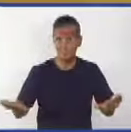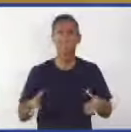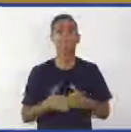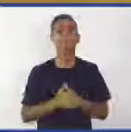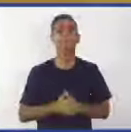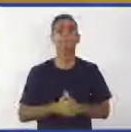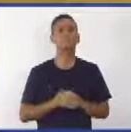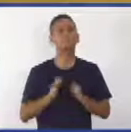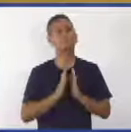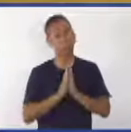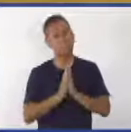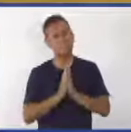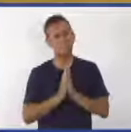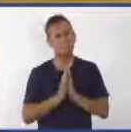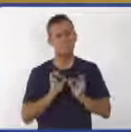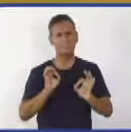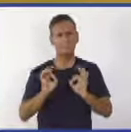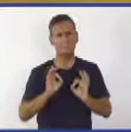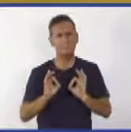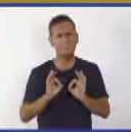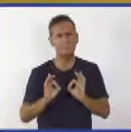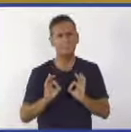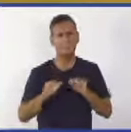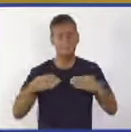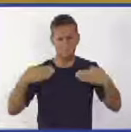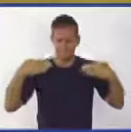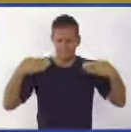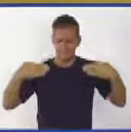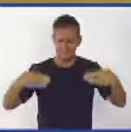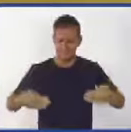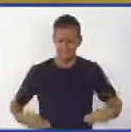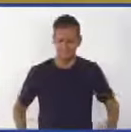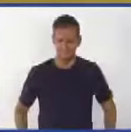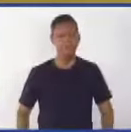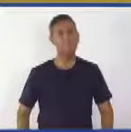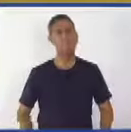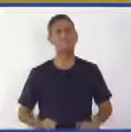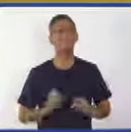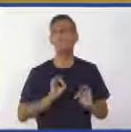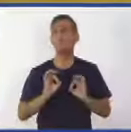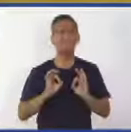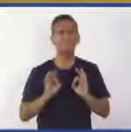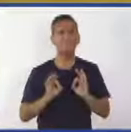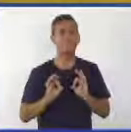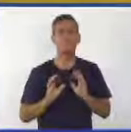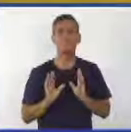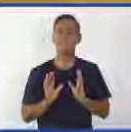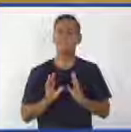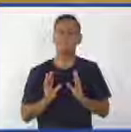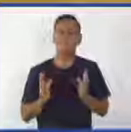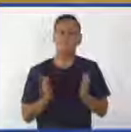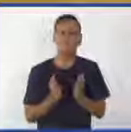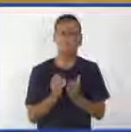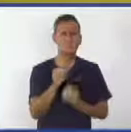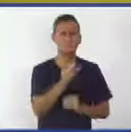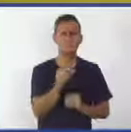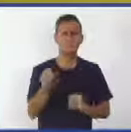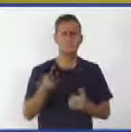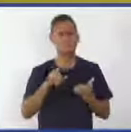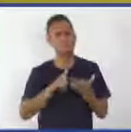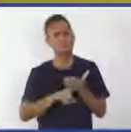y ustedes ya lo son verdad además por favor cuiden su salud cuiden